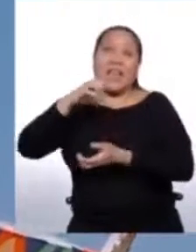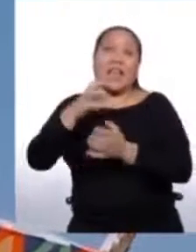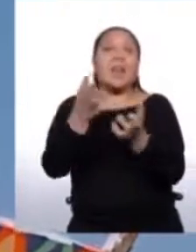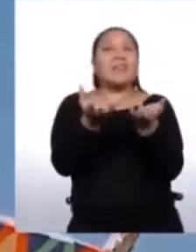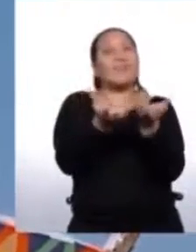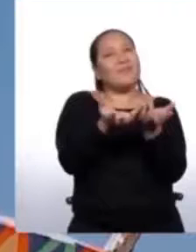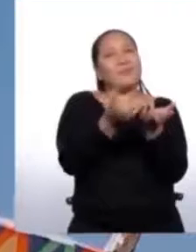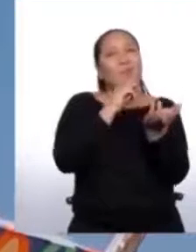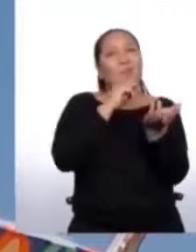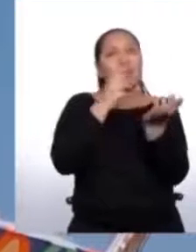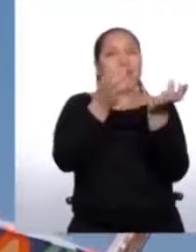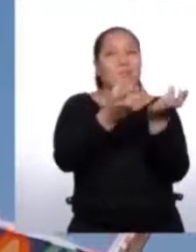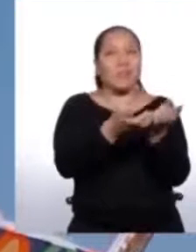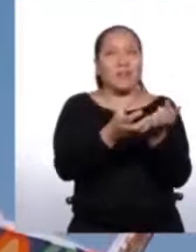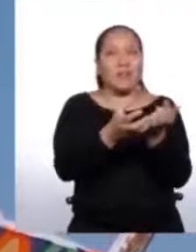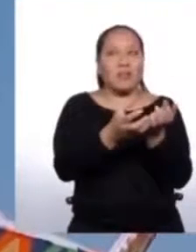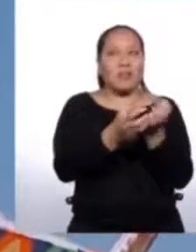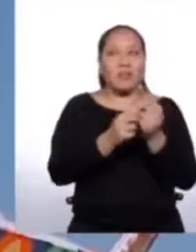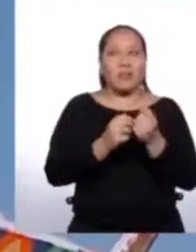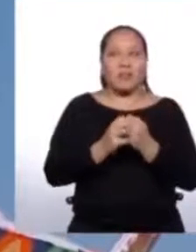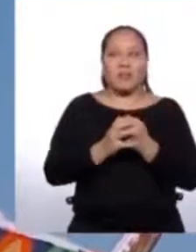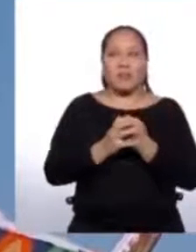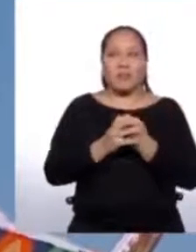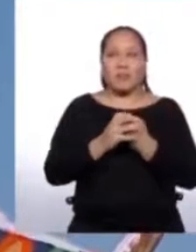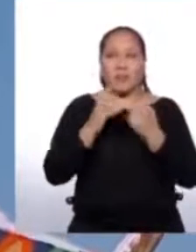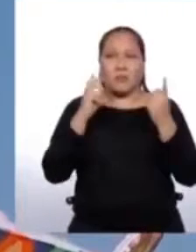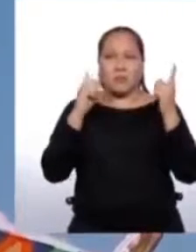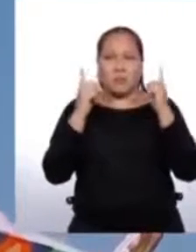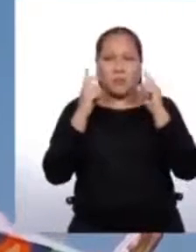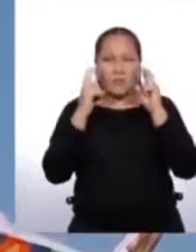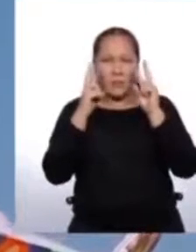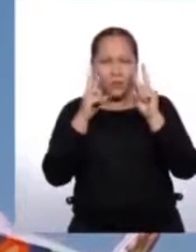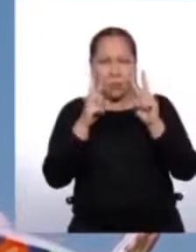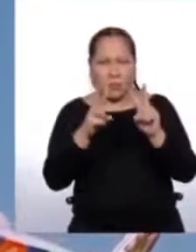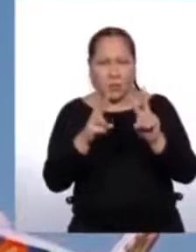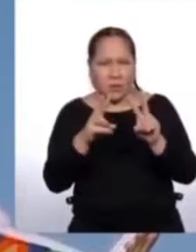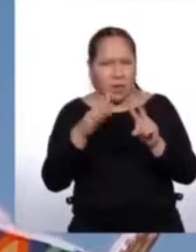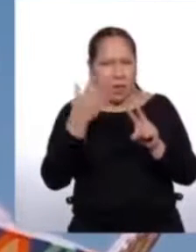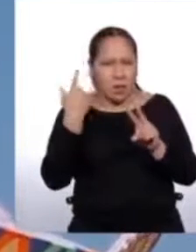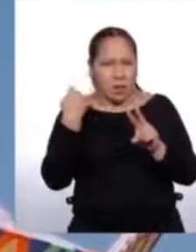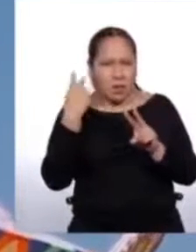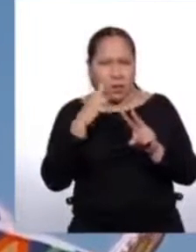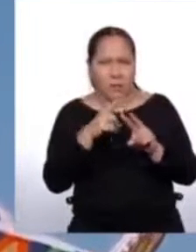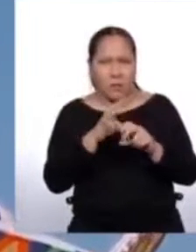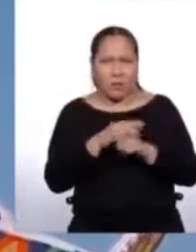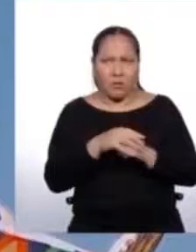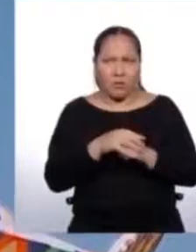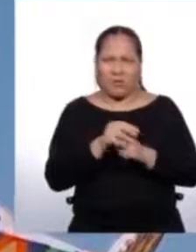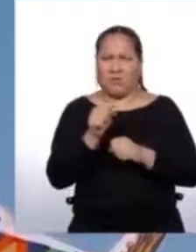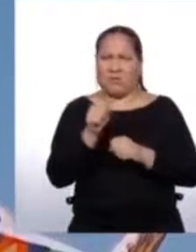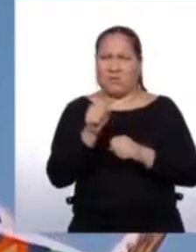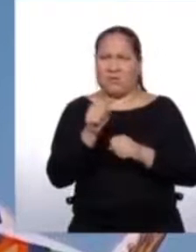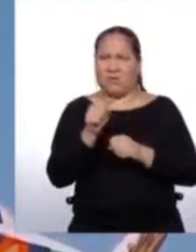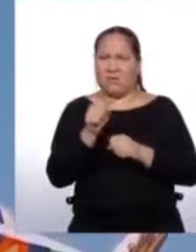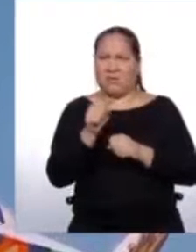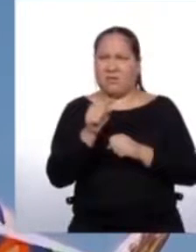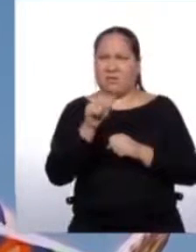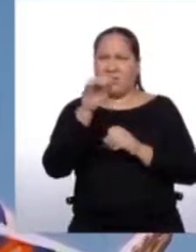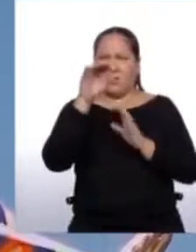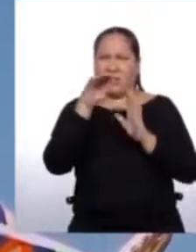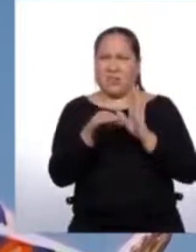los brazos, pareció cambiar de lente y ver algo que nunca había mirado. Un ser